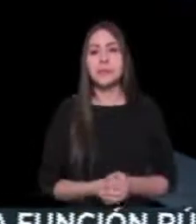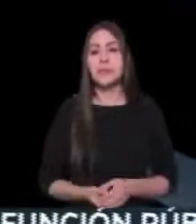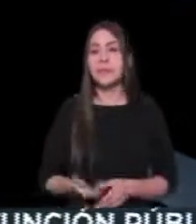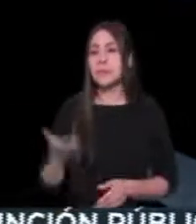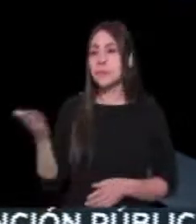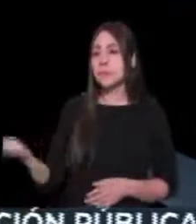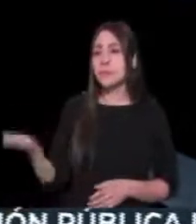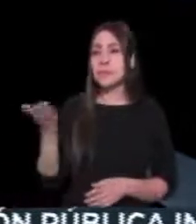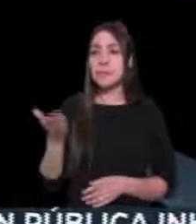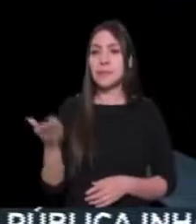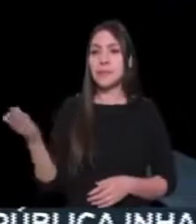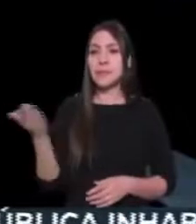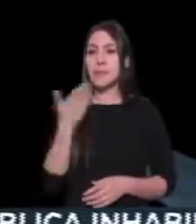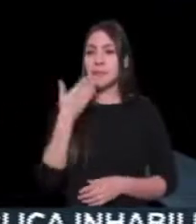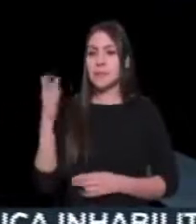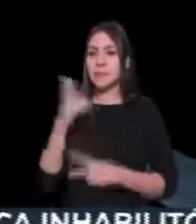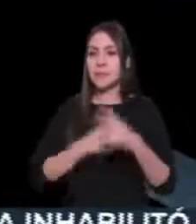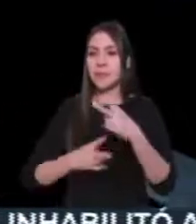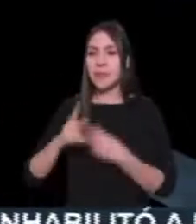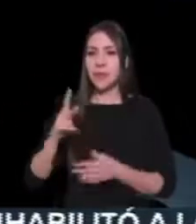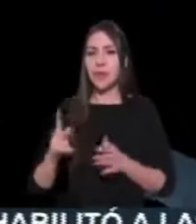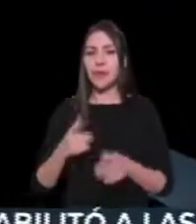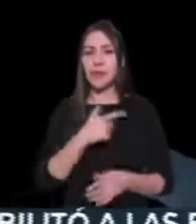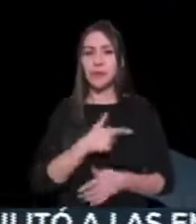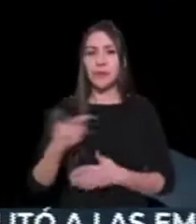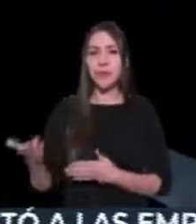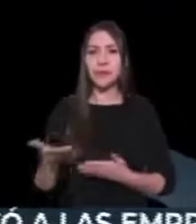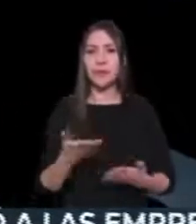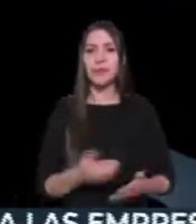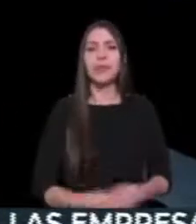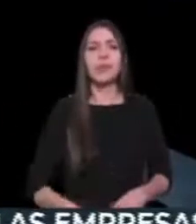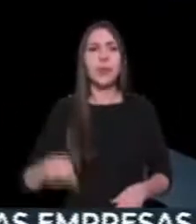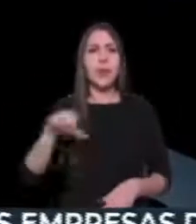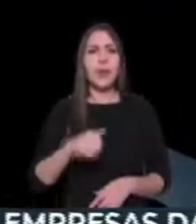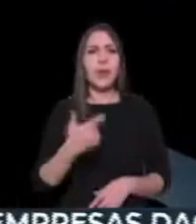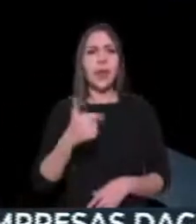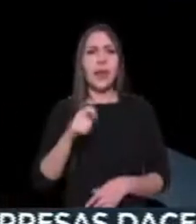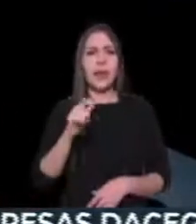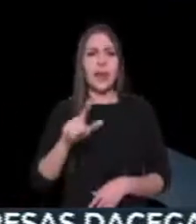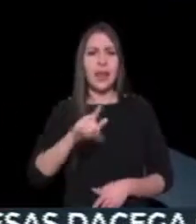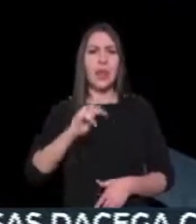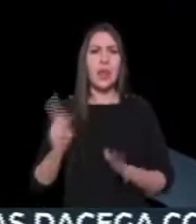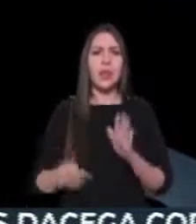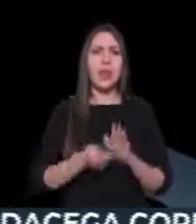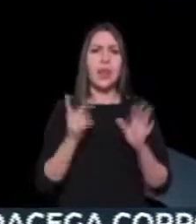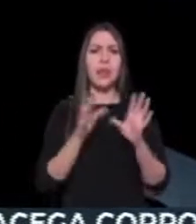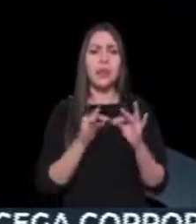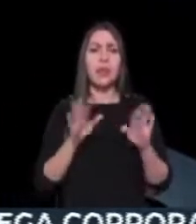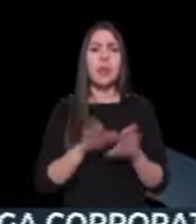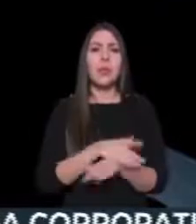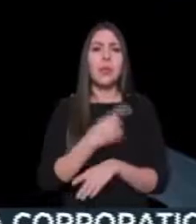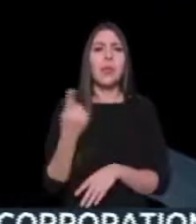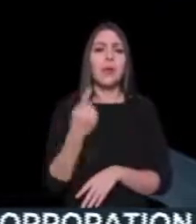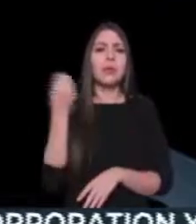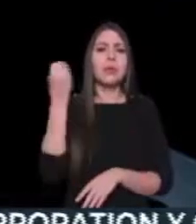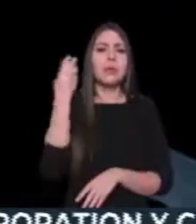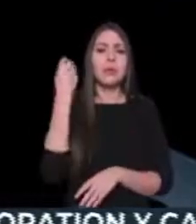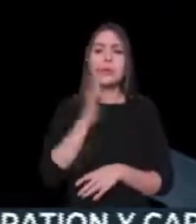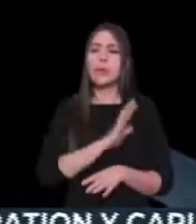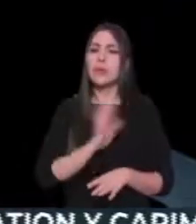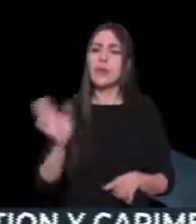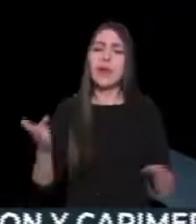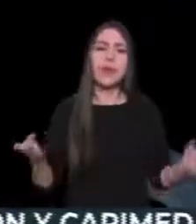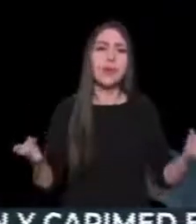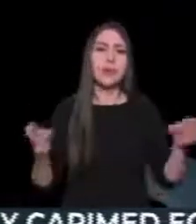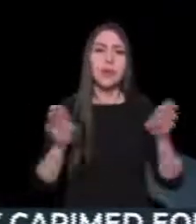bienvenidos, ya estamos aquí. Buenas Todavía tardes. Hoy el doctor Gatell estaba aclarando cosas sobre por qué ya se iba a cerrar la conferencia, porque